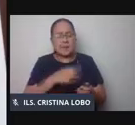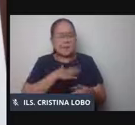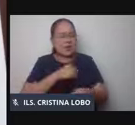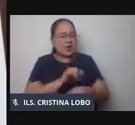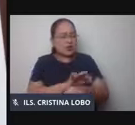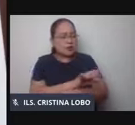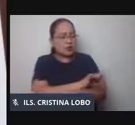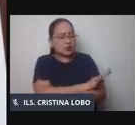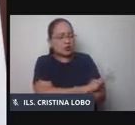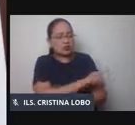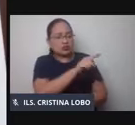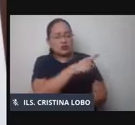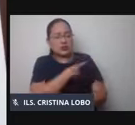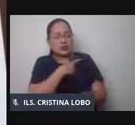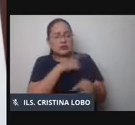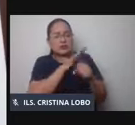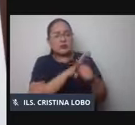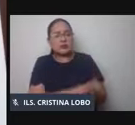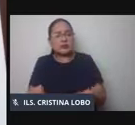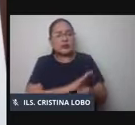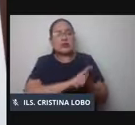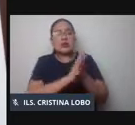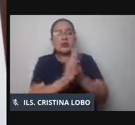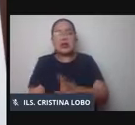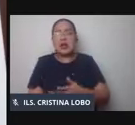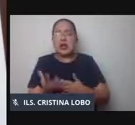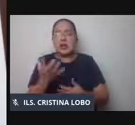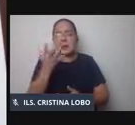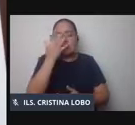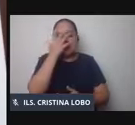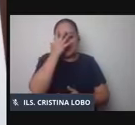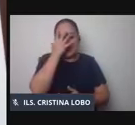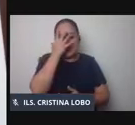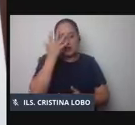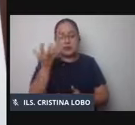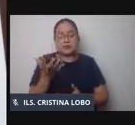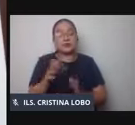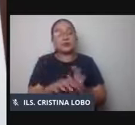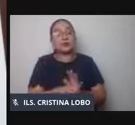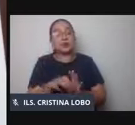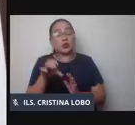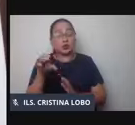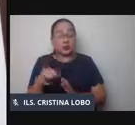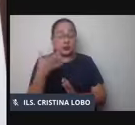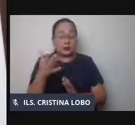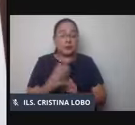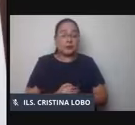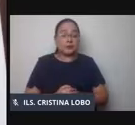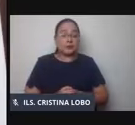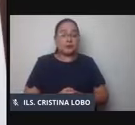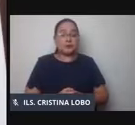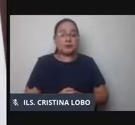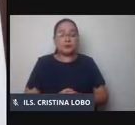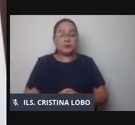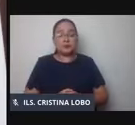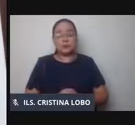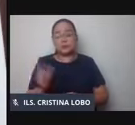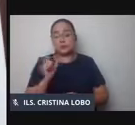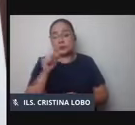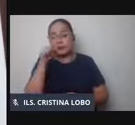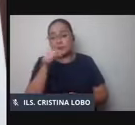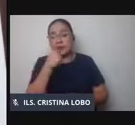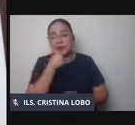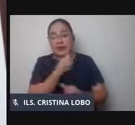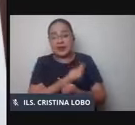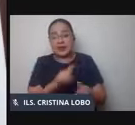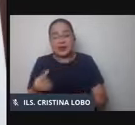emocionalidad, la transpolaron a la vergüenza. Vamos a suponer, de niño tú